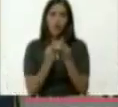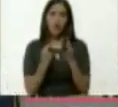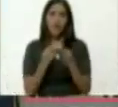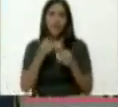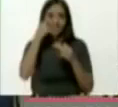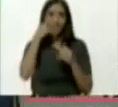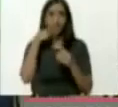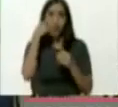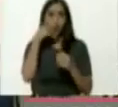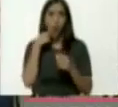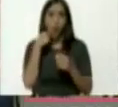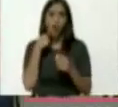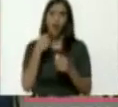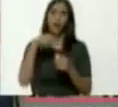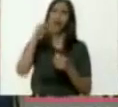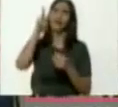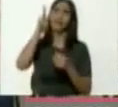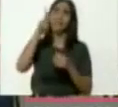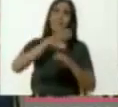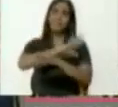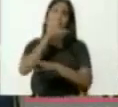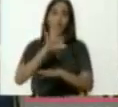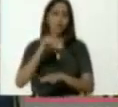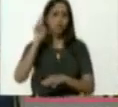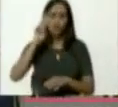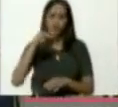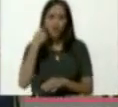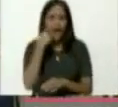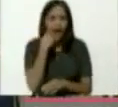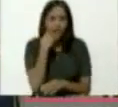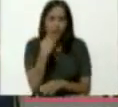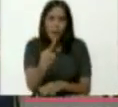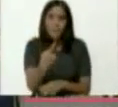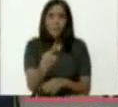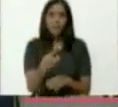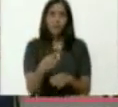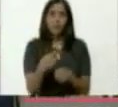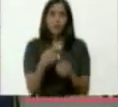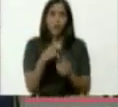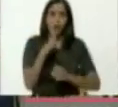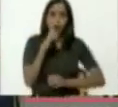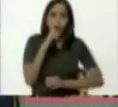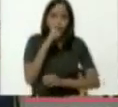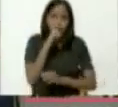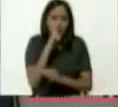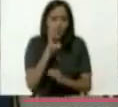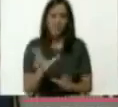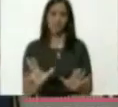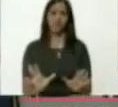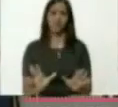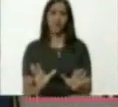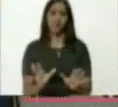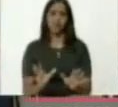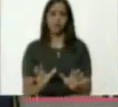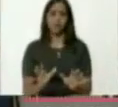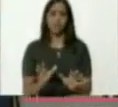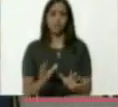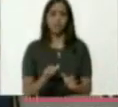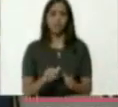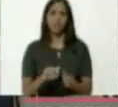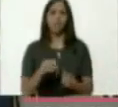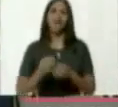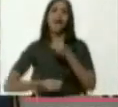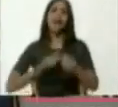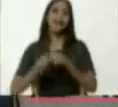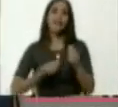llora, clama al cielo. Yo nunca había visto lo dantesco, lo horror, el horror que ha generado